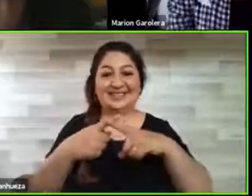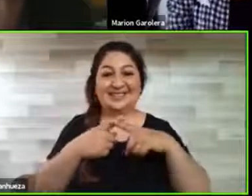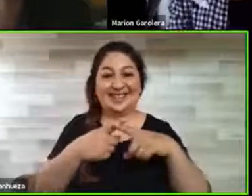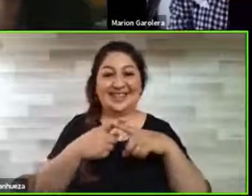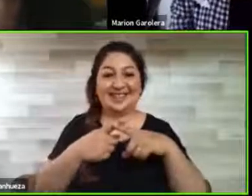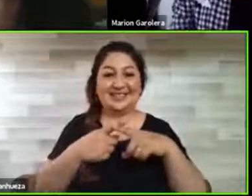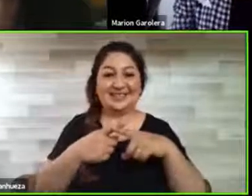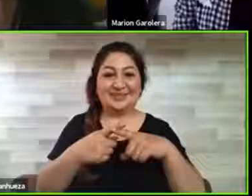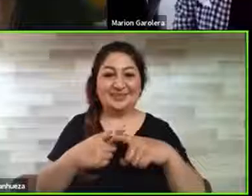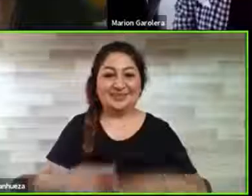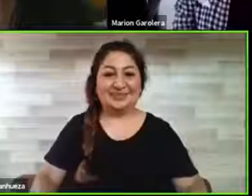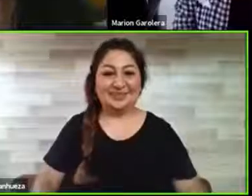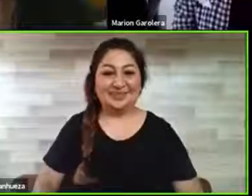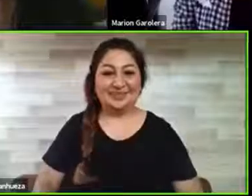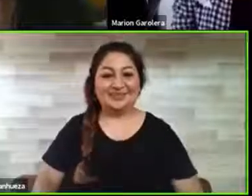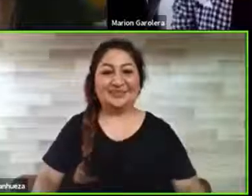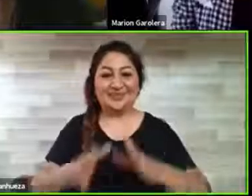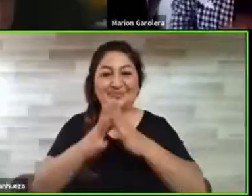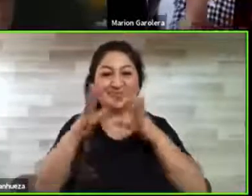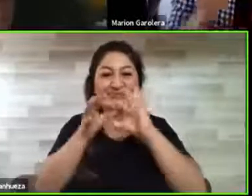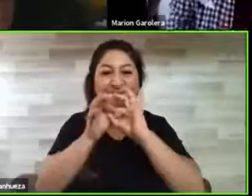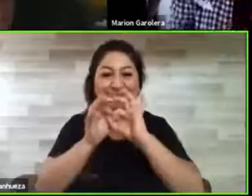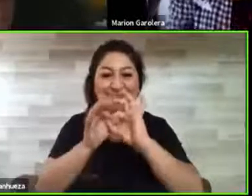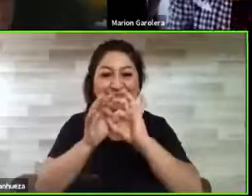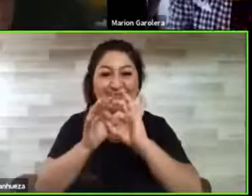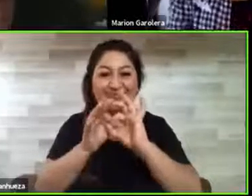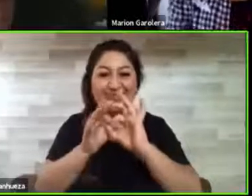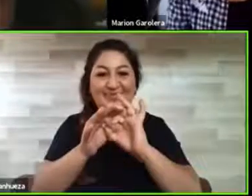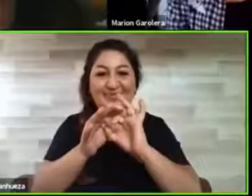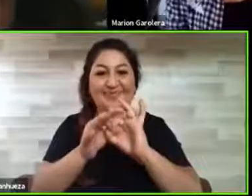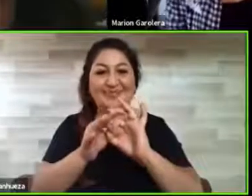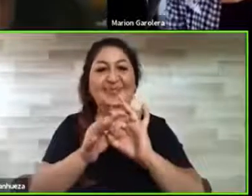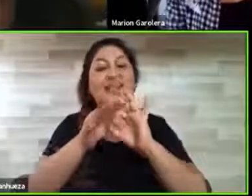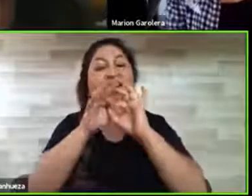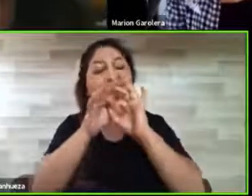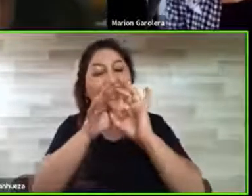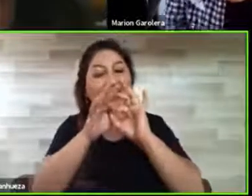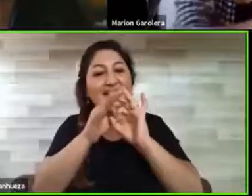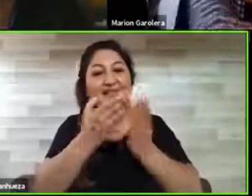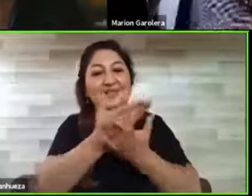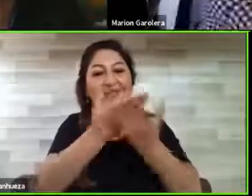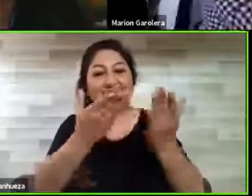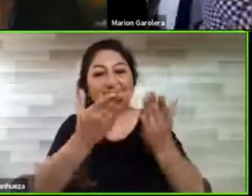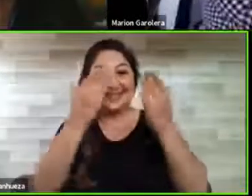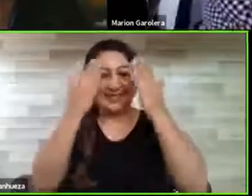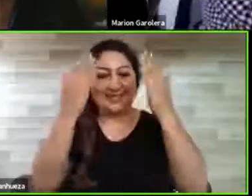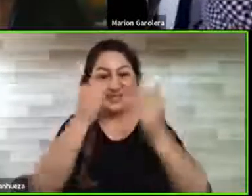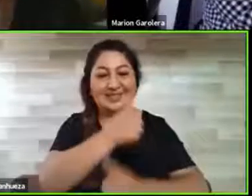Muchas Eso, gracias gracias. a ustedes, saludos a todos. Hasta luego.